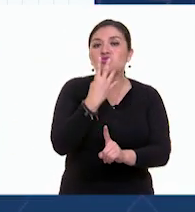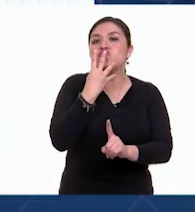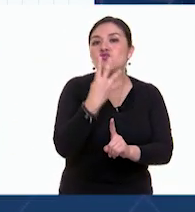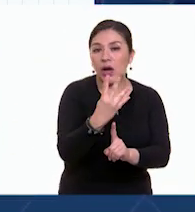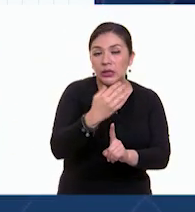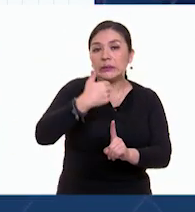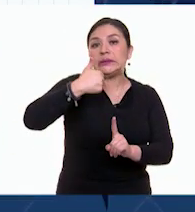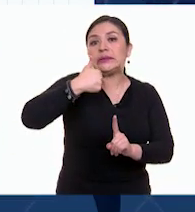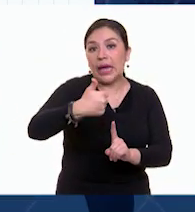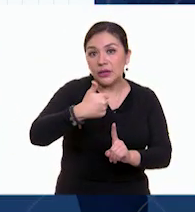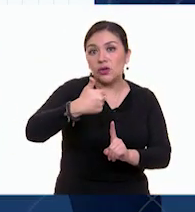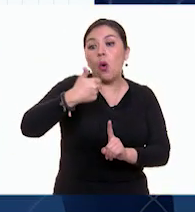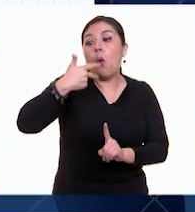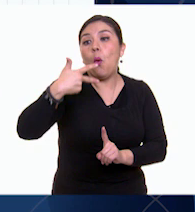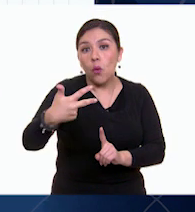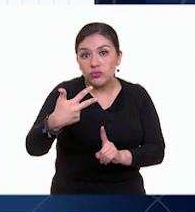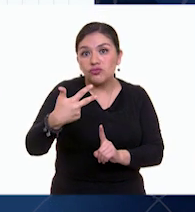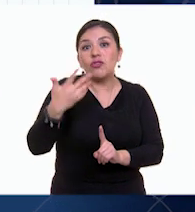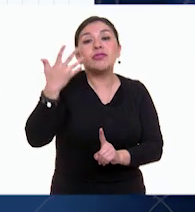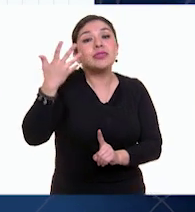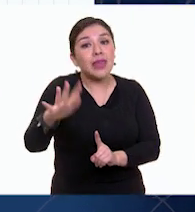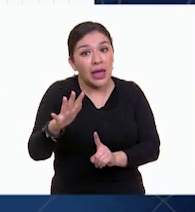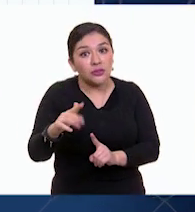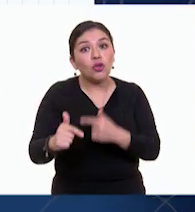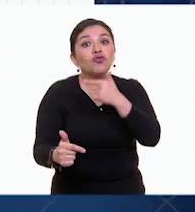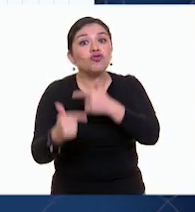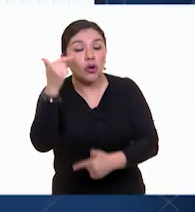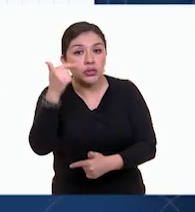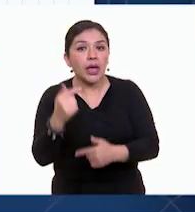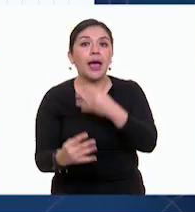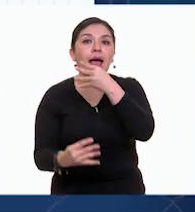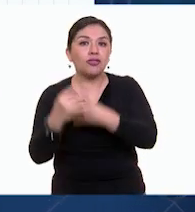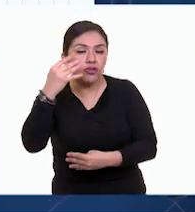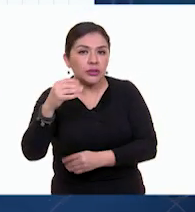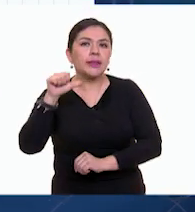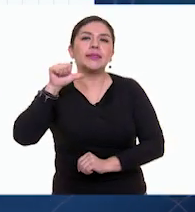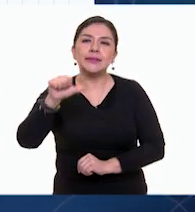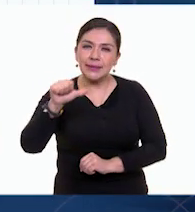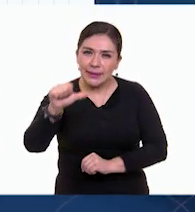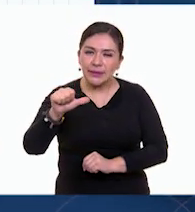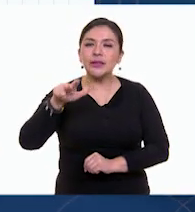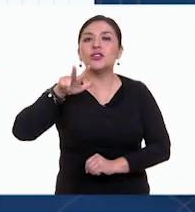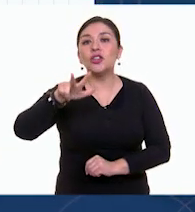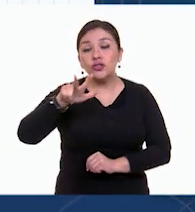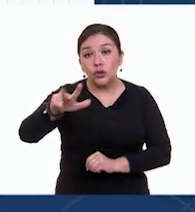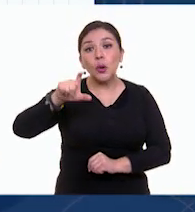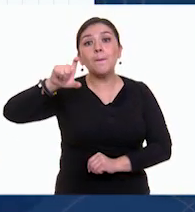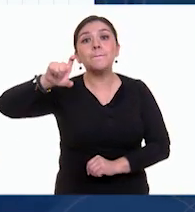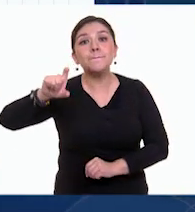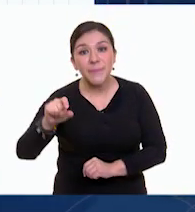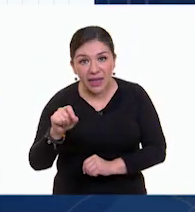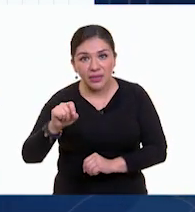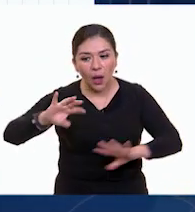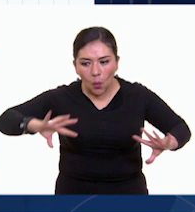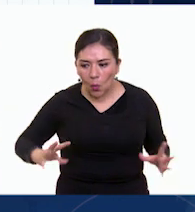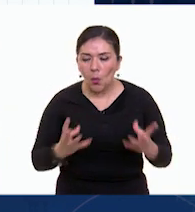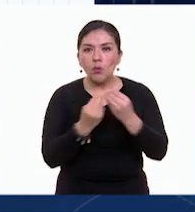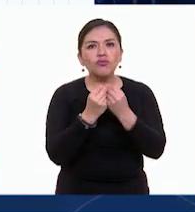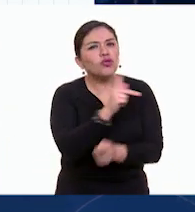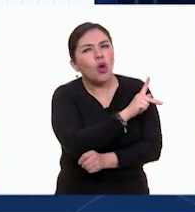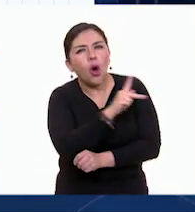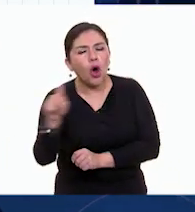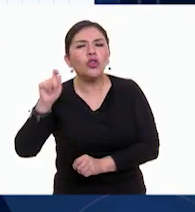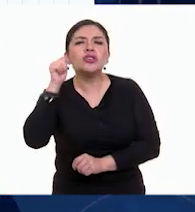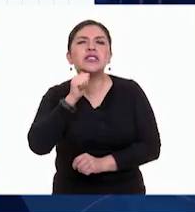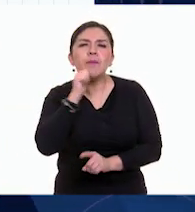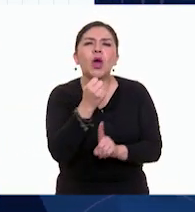4, 6, 8, 10, 12, 14, 16, 18 y todos los demás